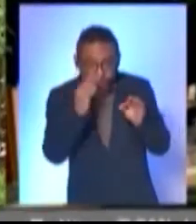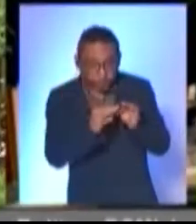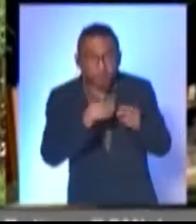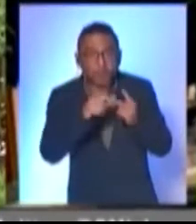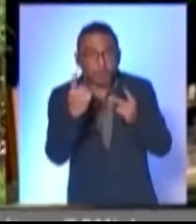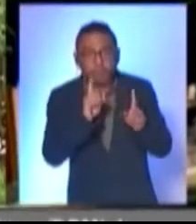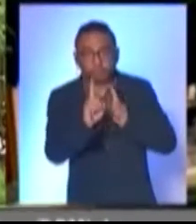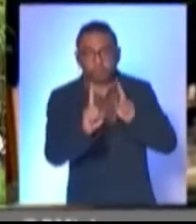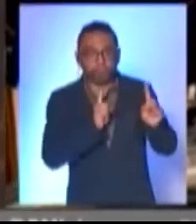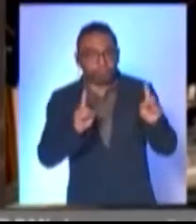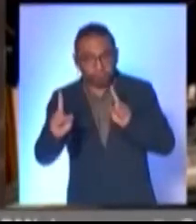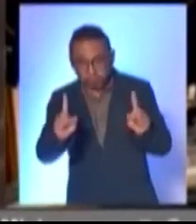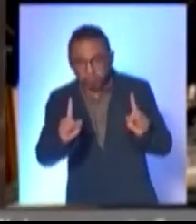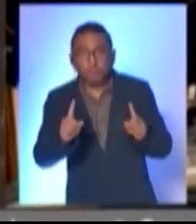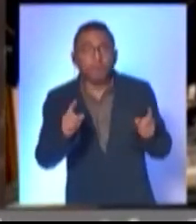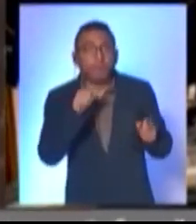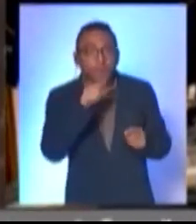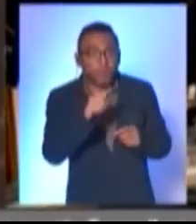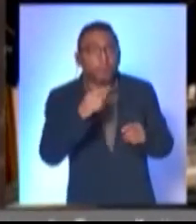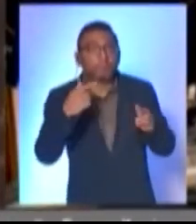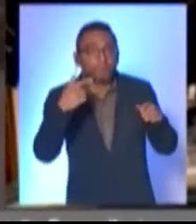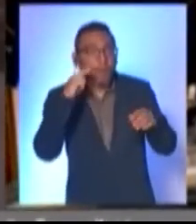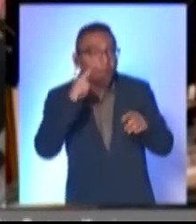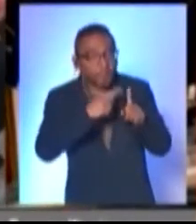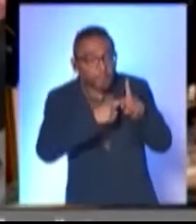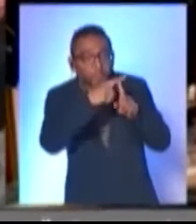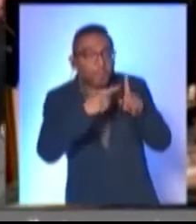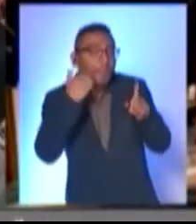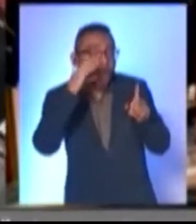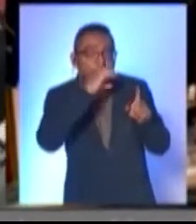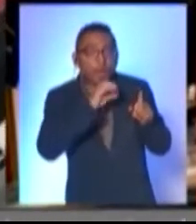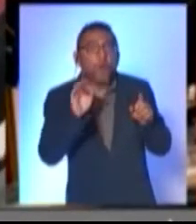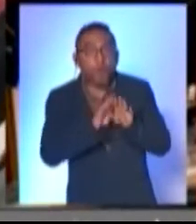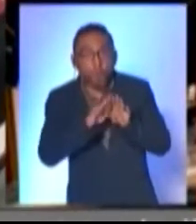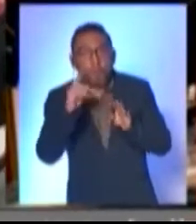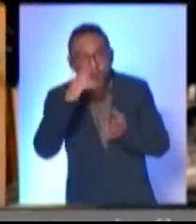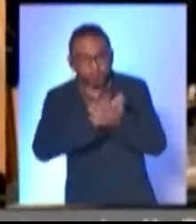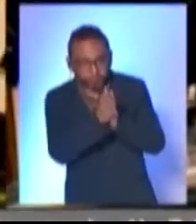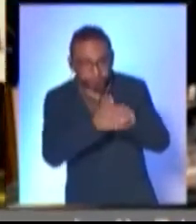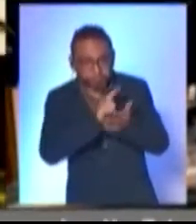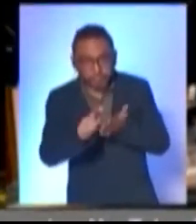mantener sana distancia, realizar toma de temperatura, así como desinfección de manos y registro al entrar.